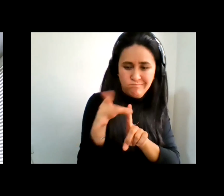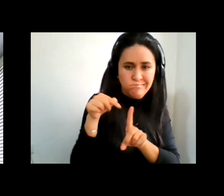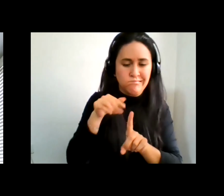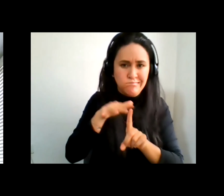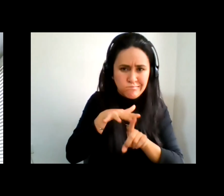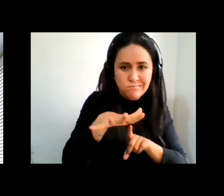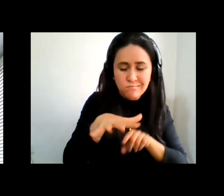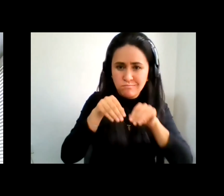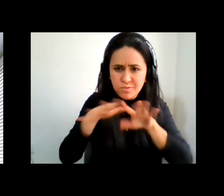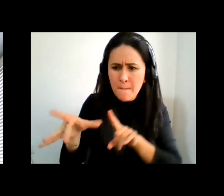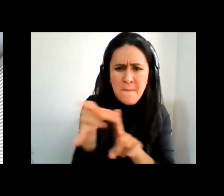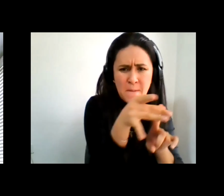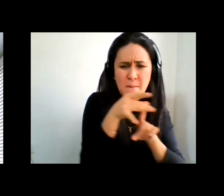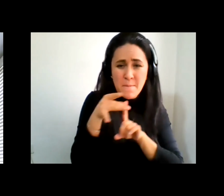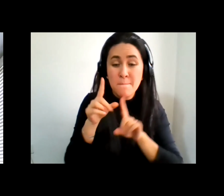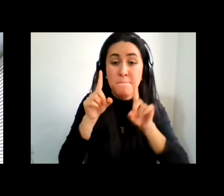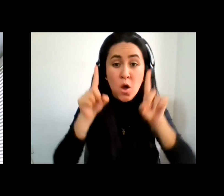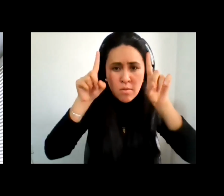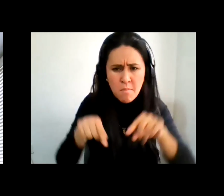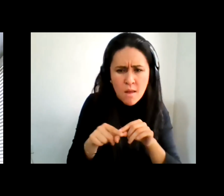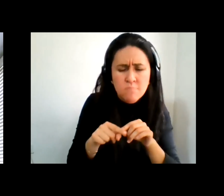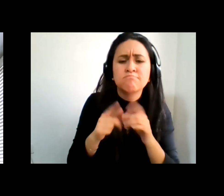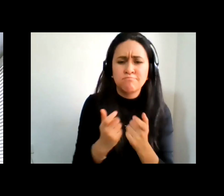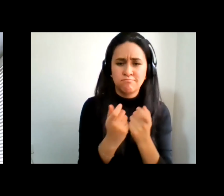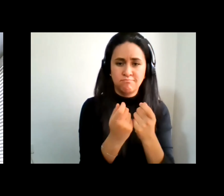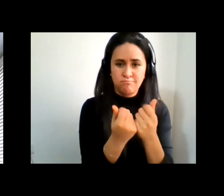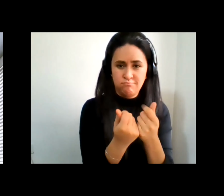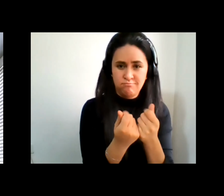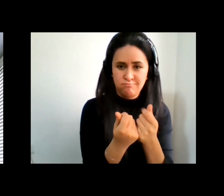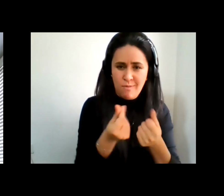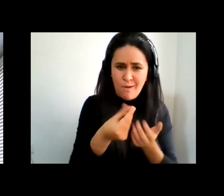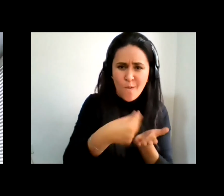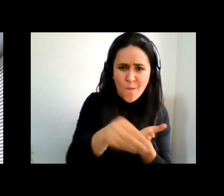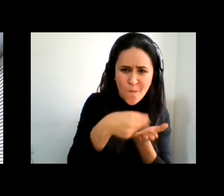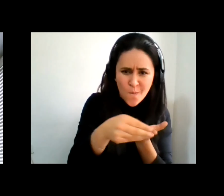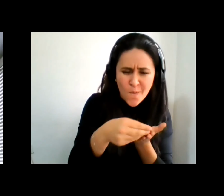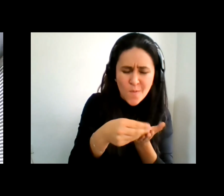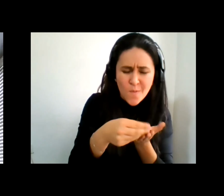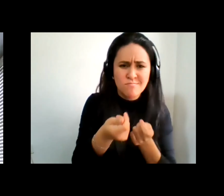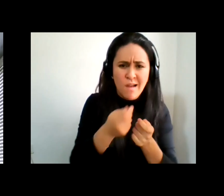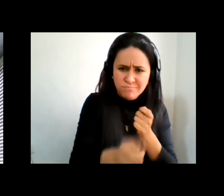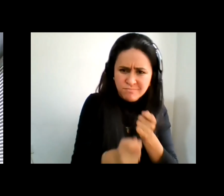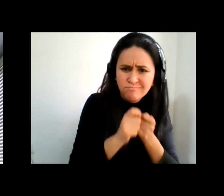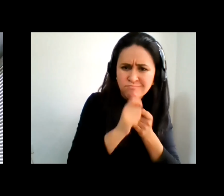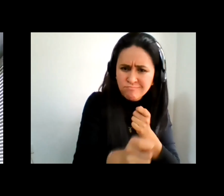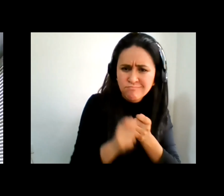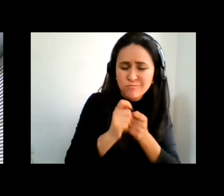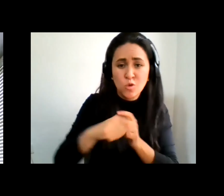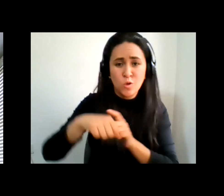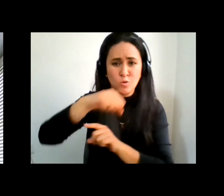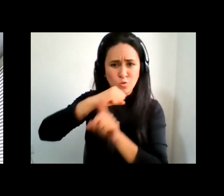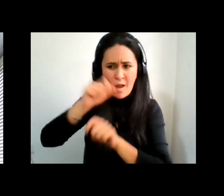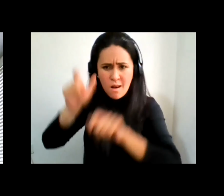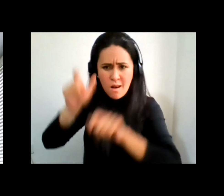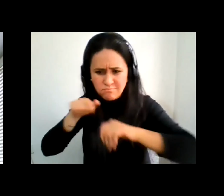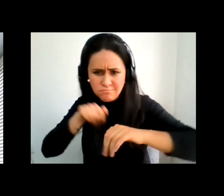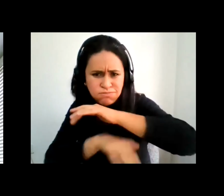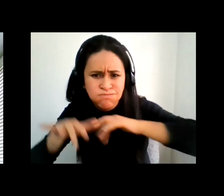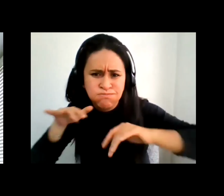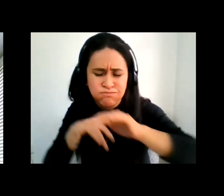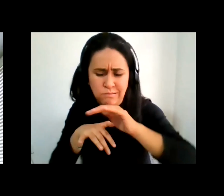sanitarias, epidemiológicas, pero también económicas y sociales. Hoy más que nunca debemos expandir y